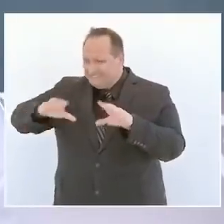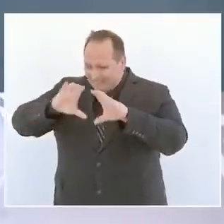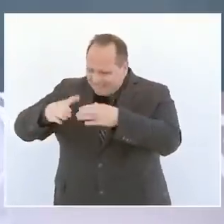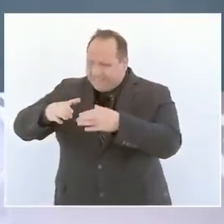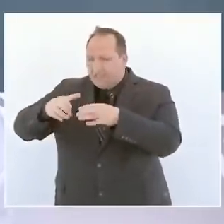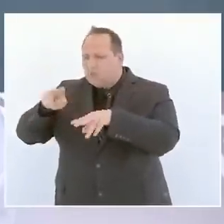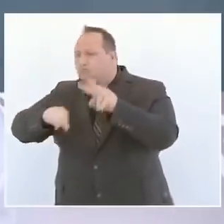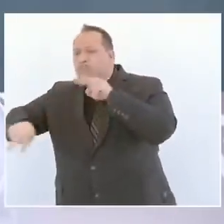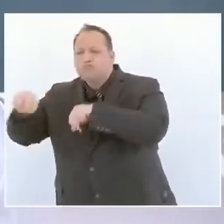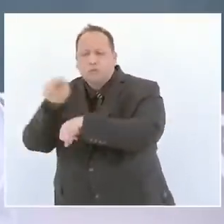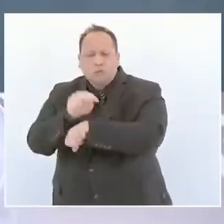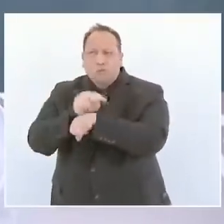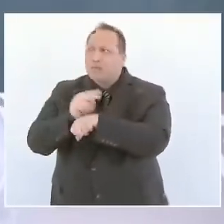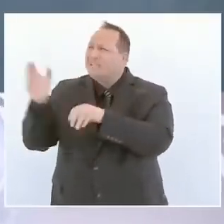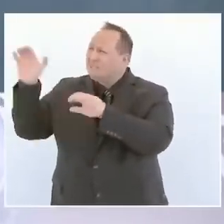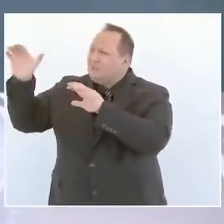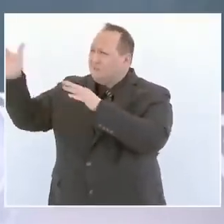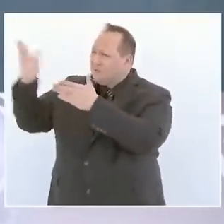que